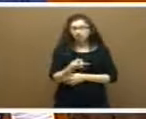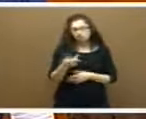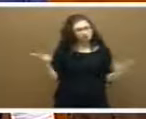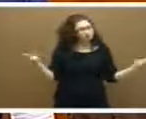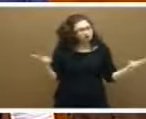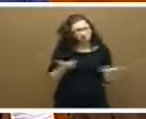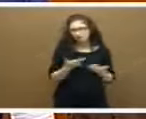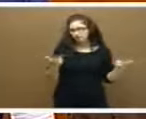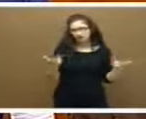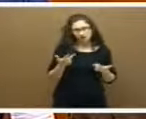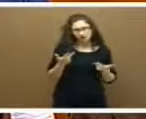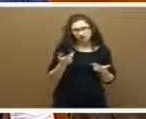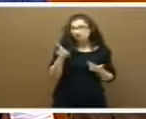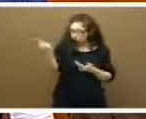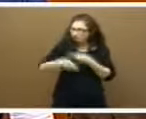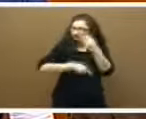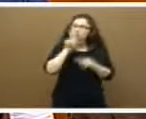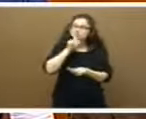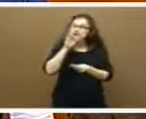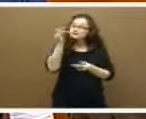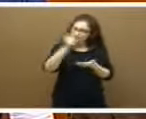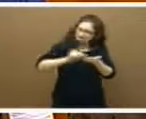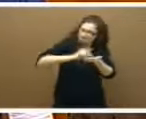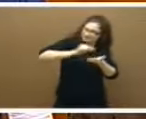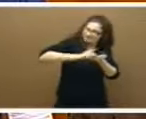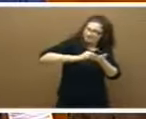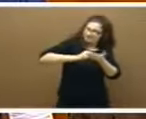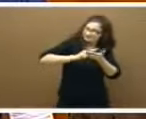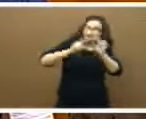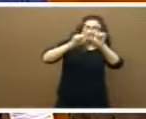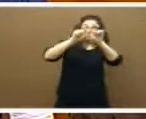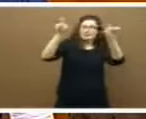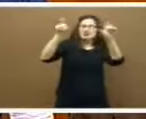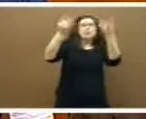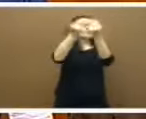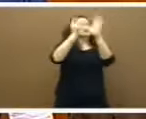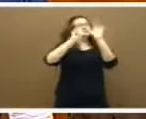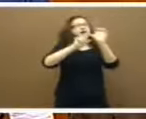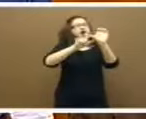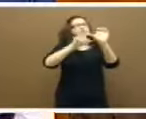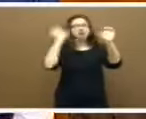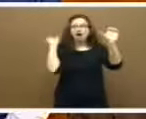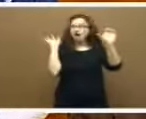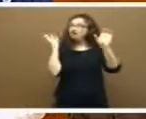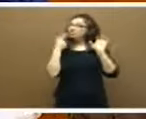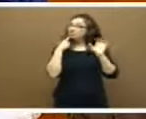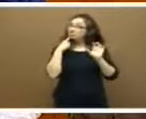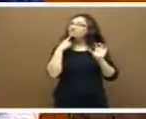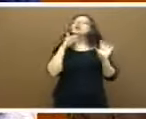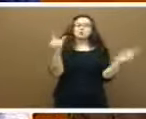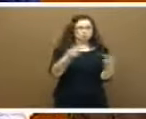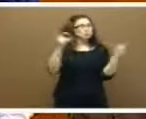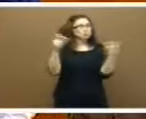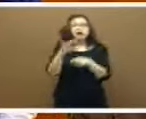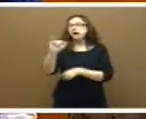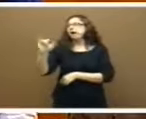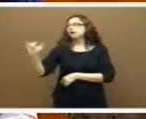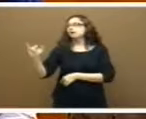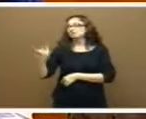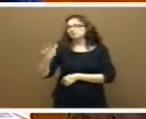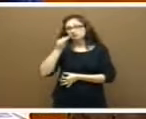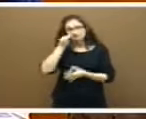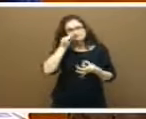grave. Y se ha permitido hacerlo por escrito con membrete de la Junta de Extremadura cuando decía que había reuniones y el Ministerio, sin